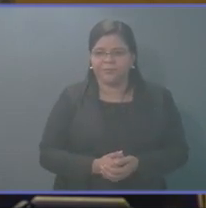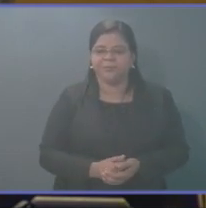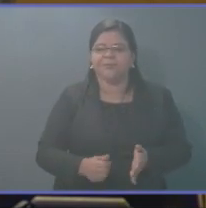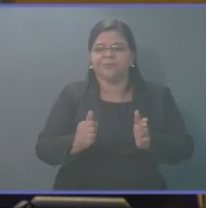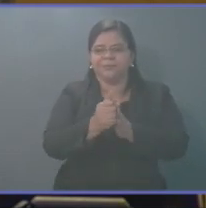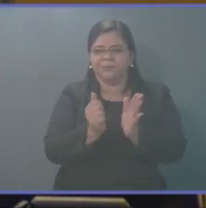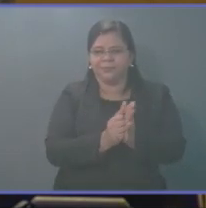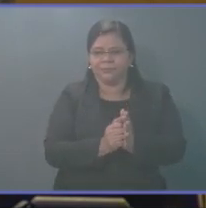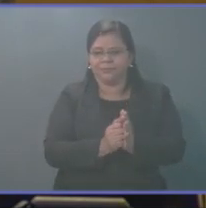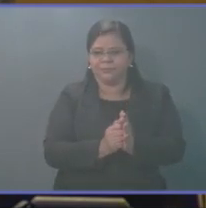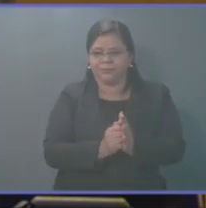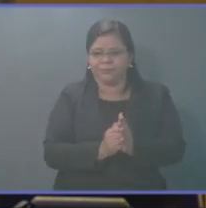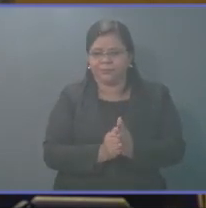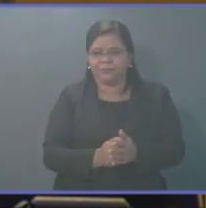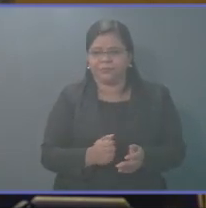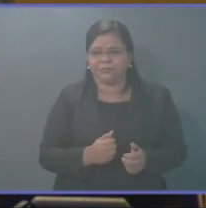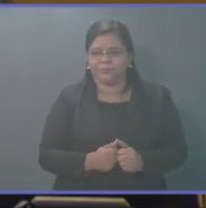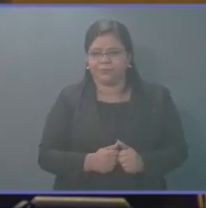Artículo